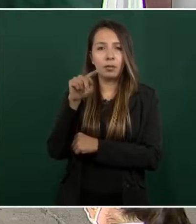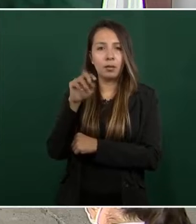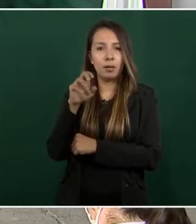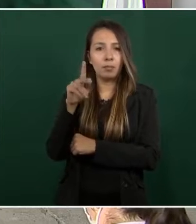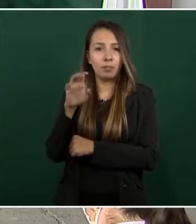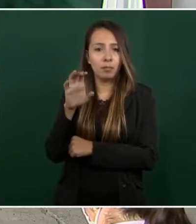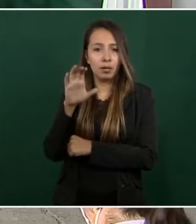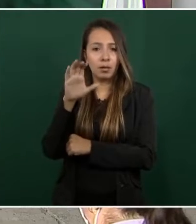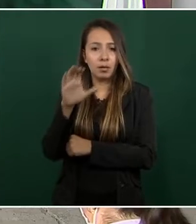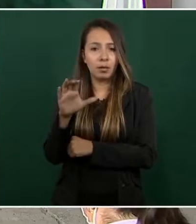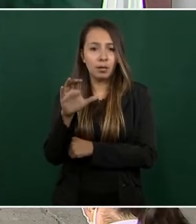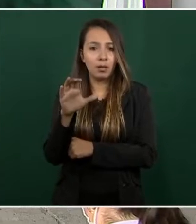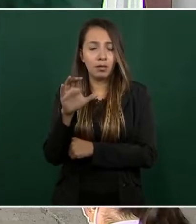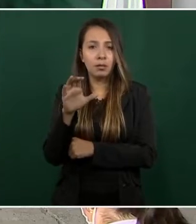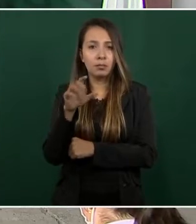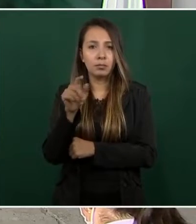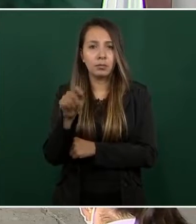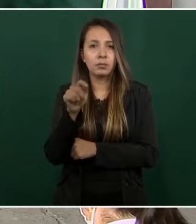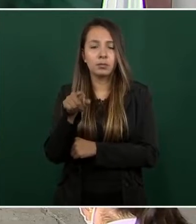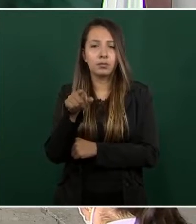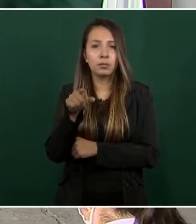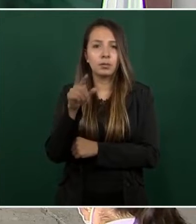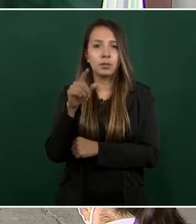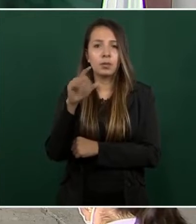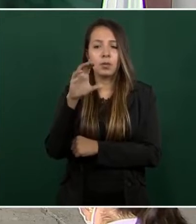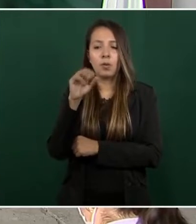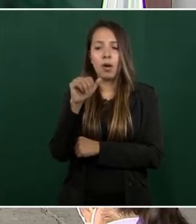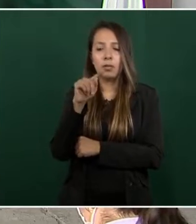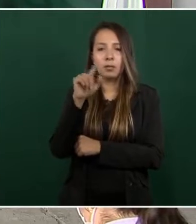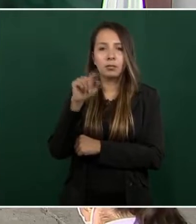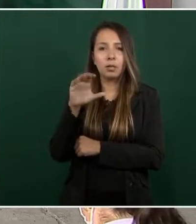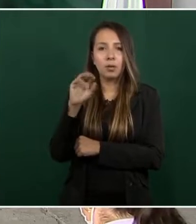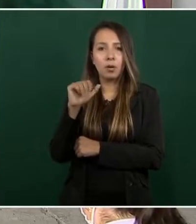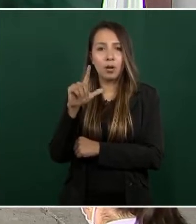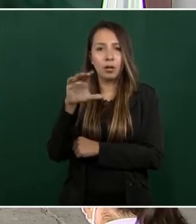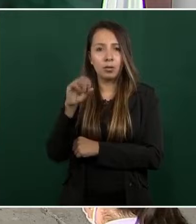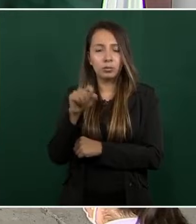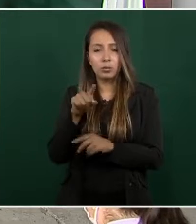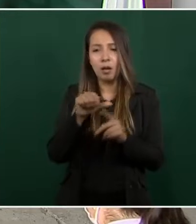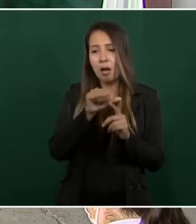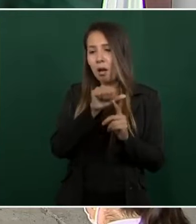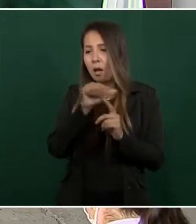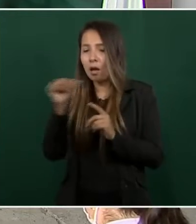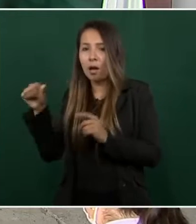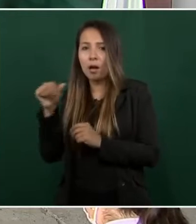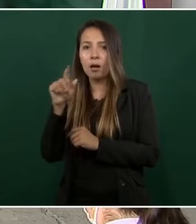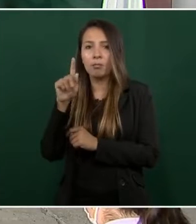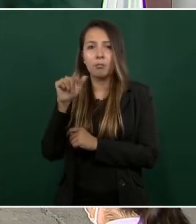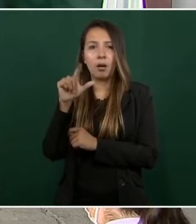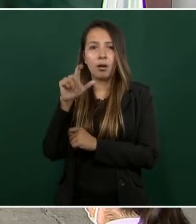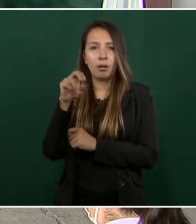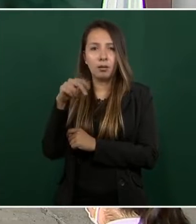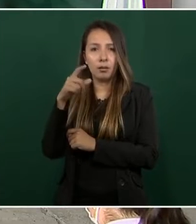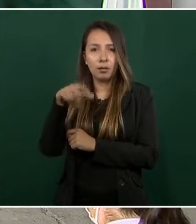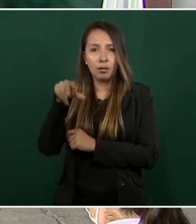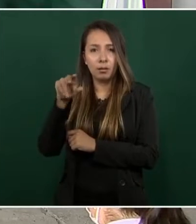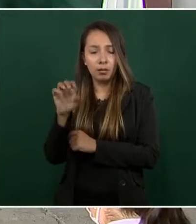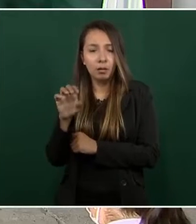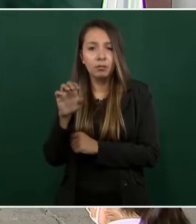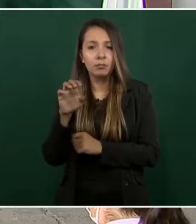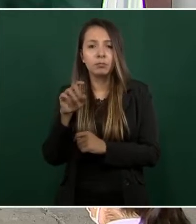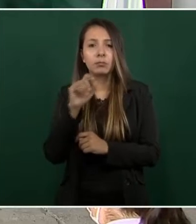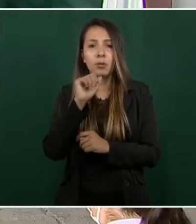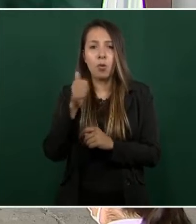ramales, el que va de Coatzacoalcos a Palenque, el que va de Juchitán a